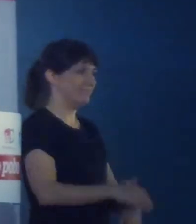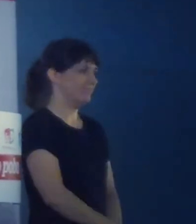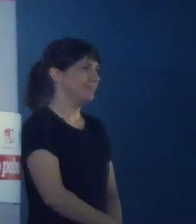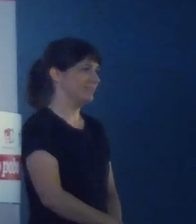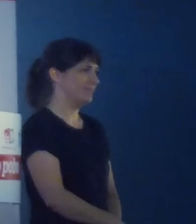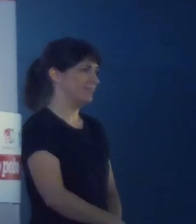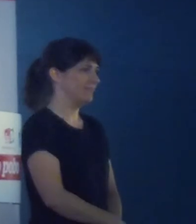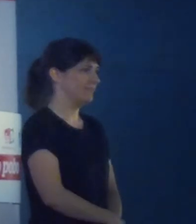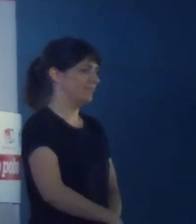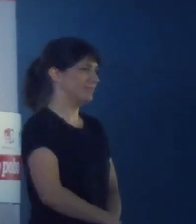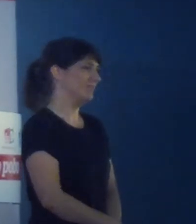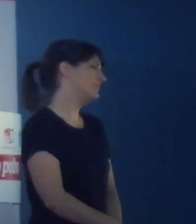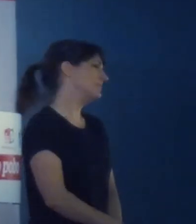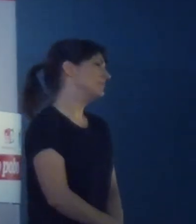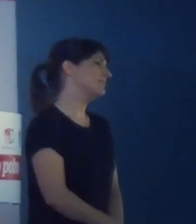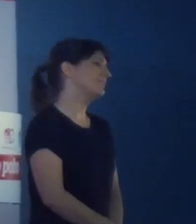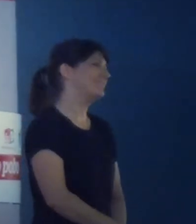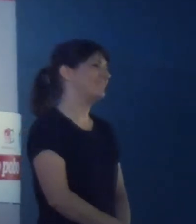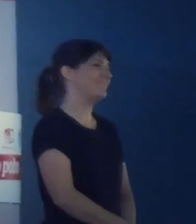Ainda por río a Felipito Tacatún.